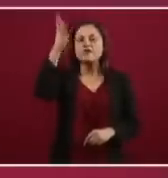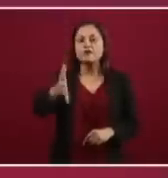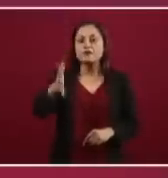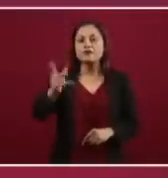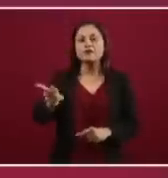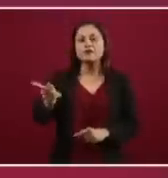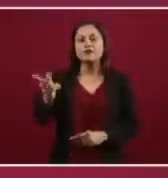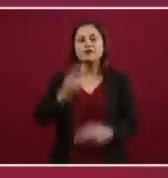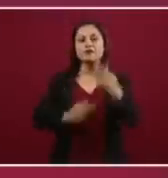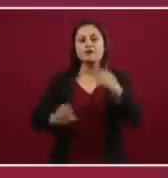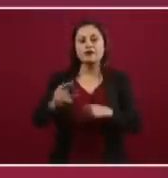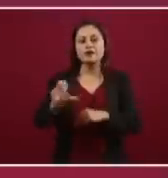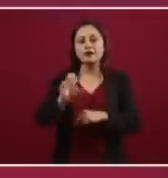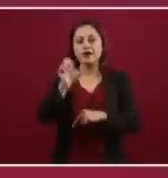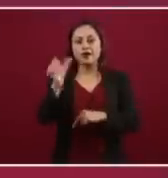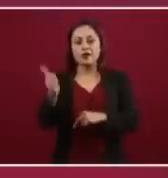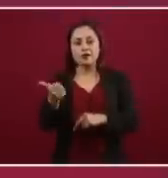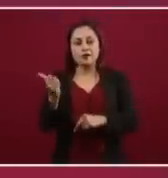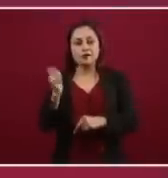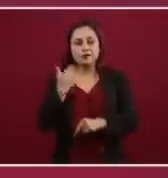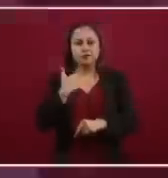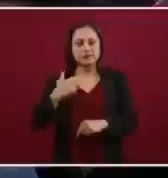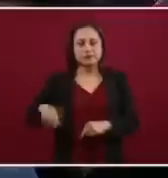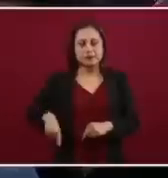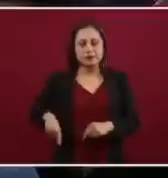¿cómo le van a dar marcha atrás a todo eso?